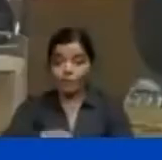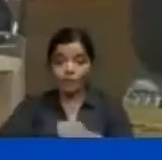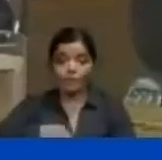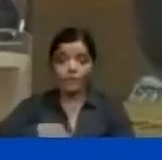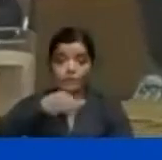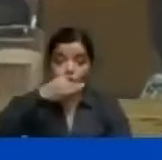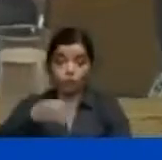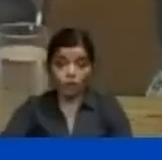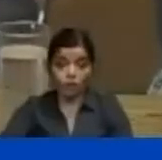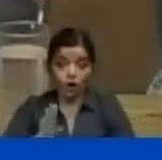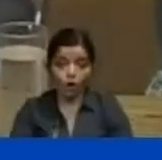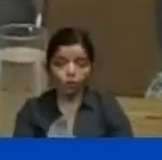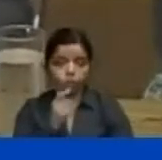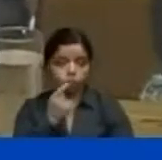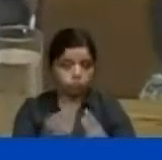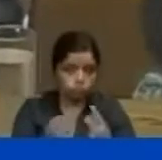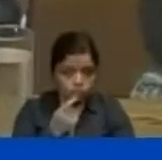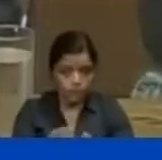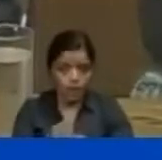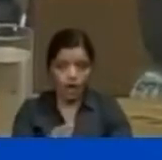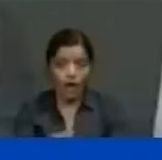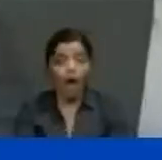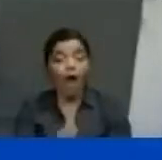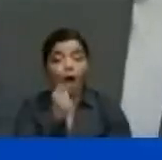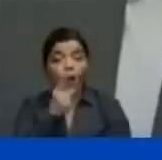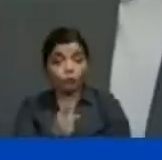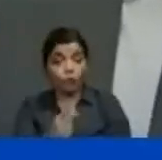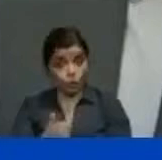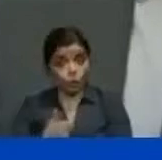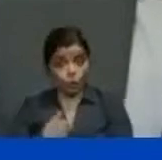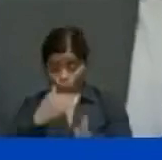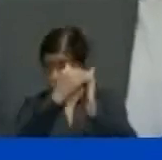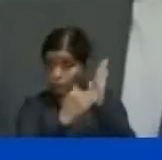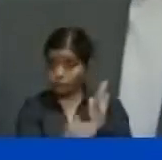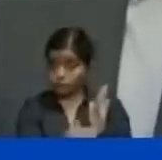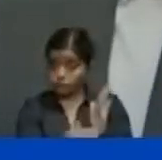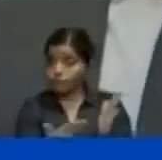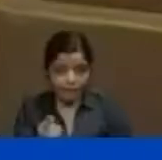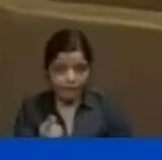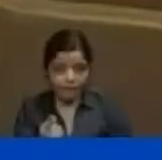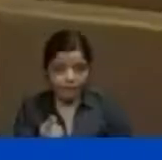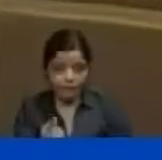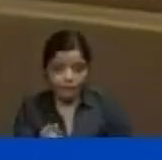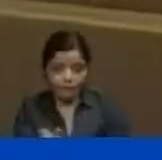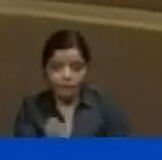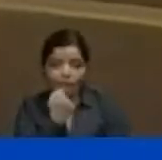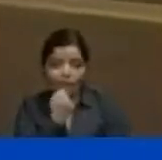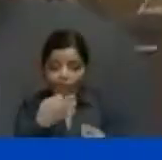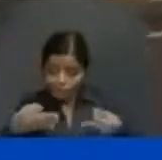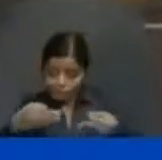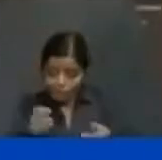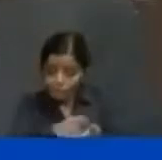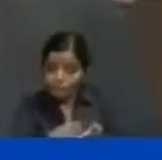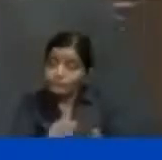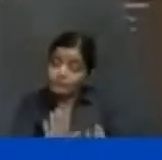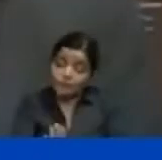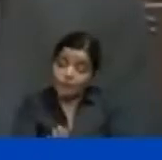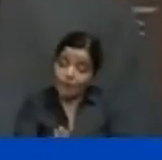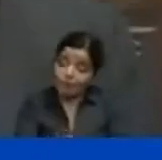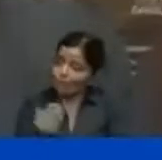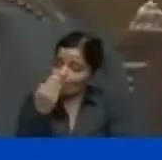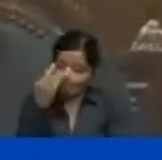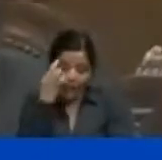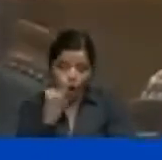el ultraderechista Partido Republicano y el Partido Social Cristiano. La acusación constitucional es un procedimiento contemplado en la